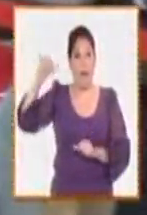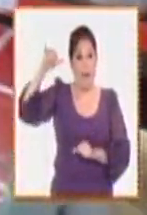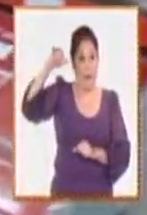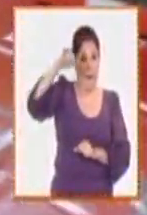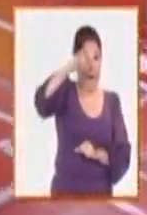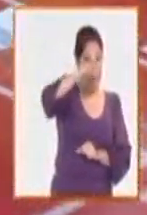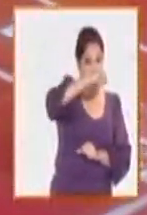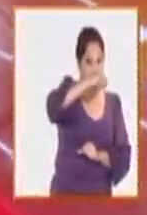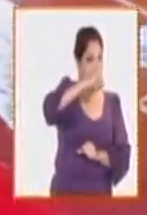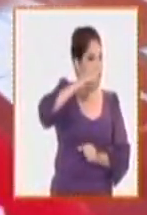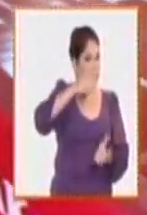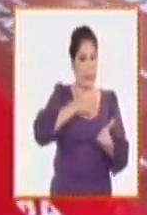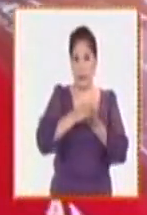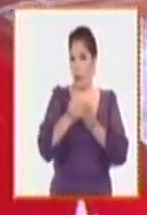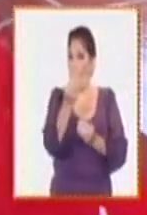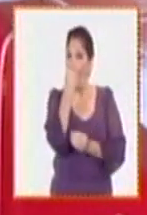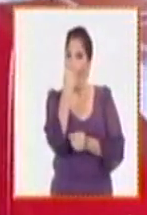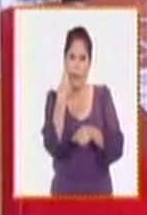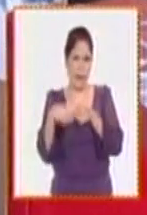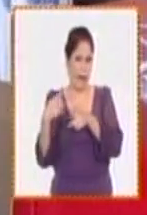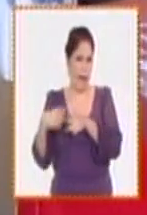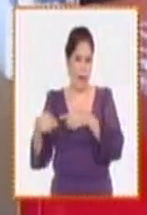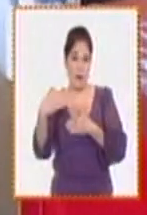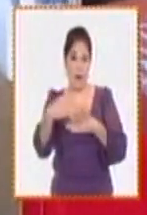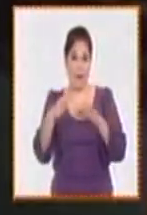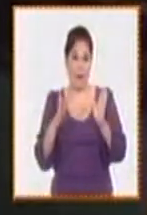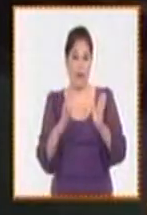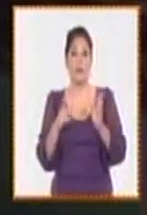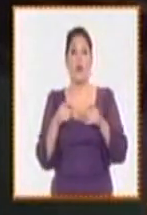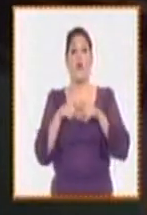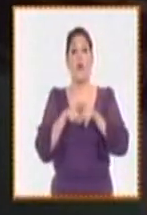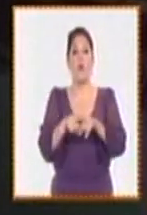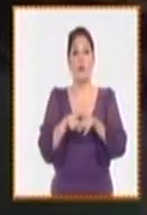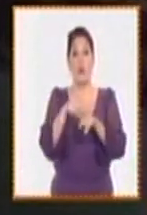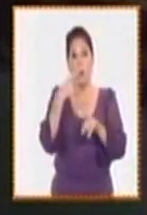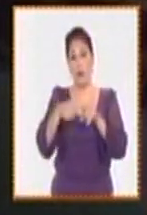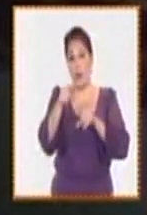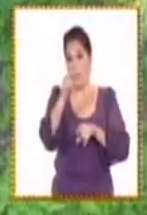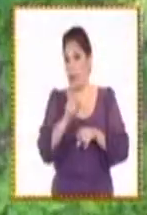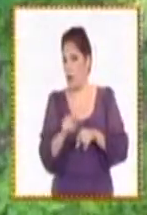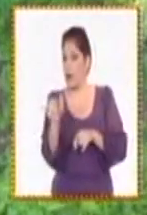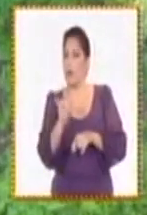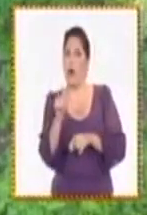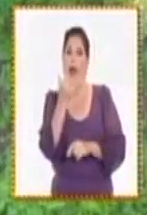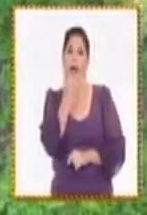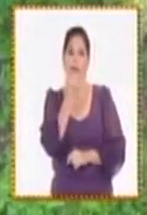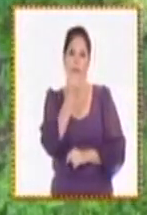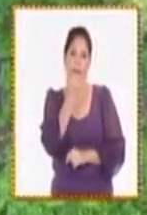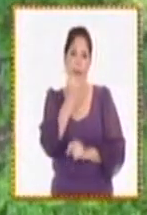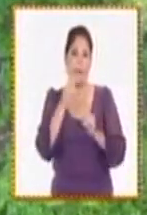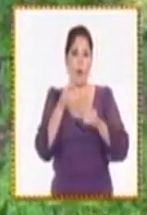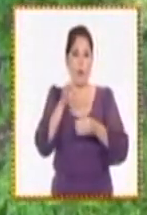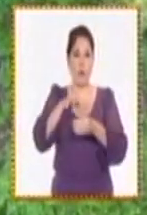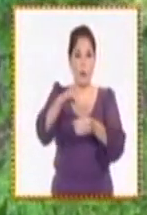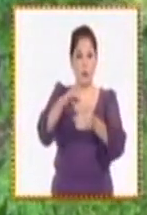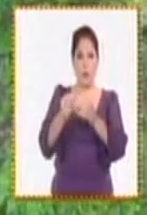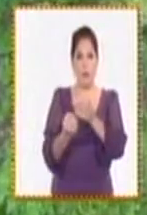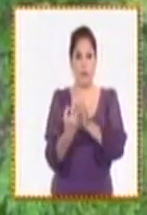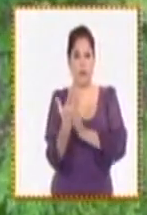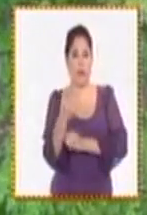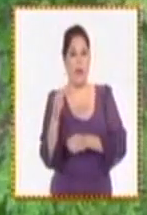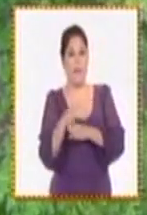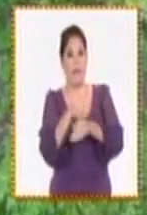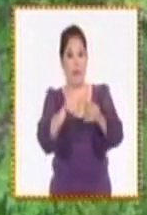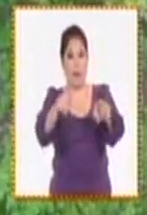de vuelos directos, envíos postales y la carga no acompañada, así como las afectaciones por cultivo de marihuana en